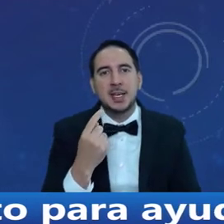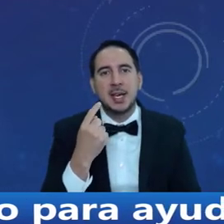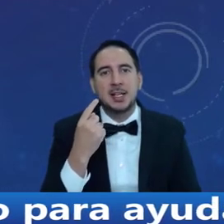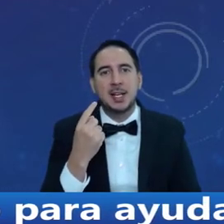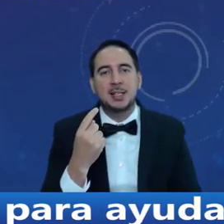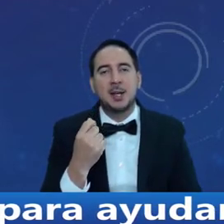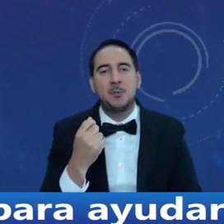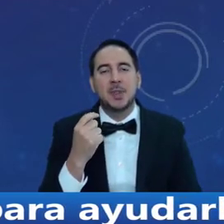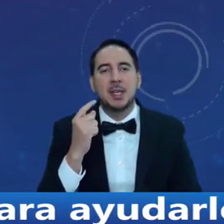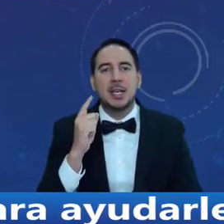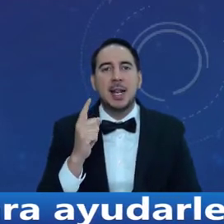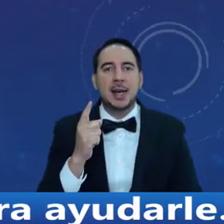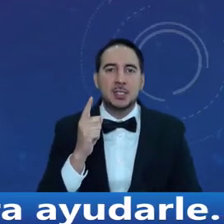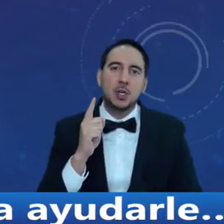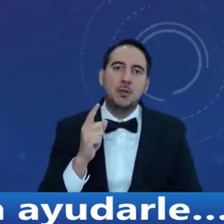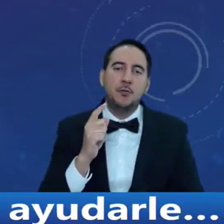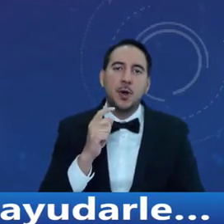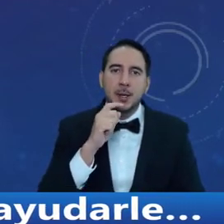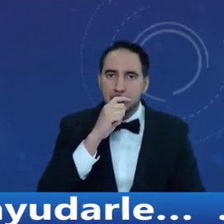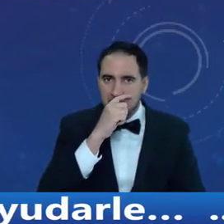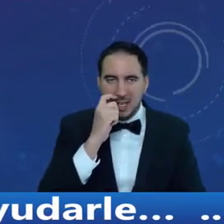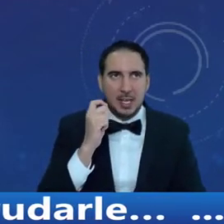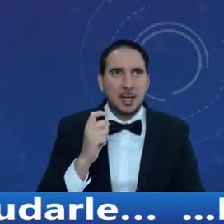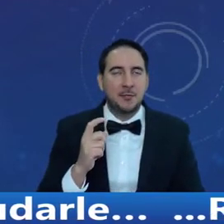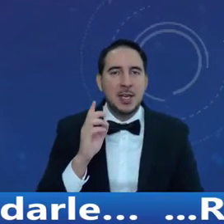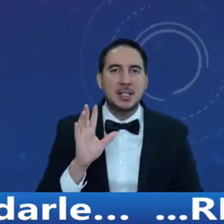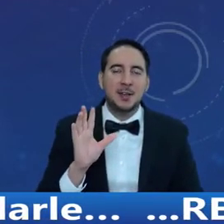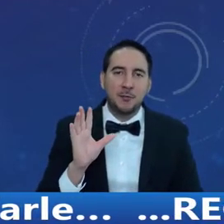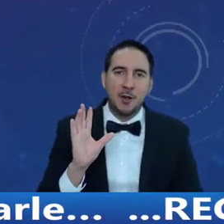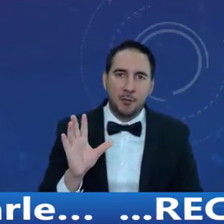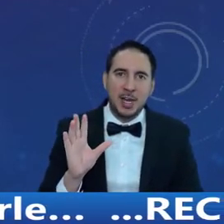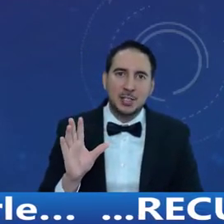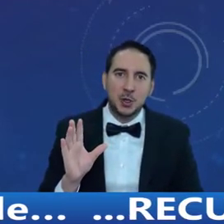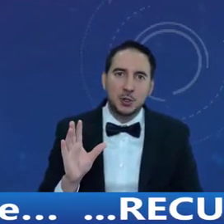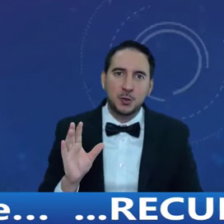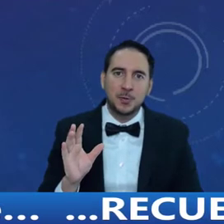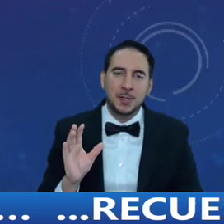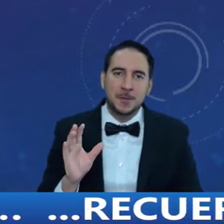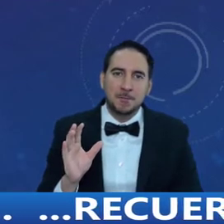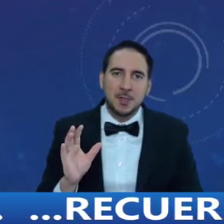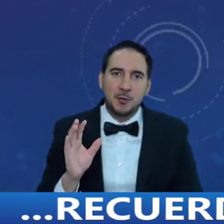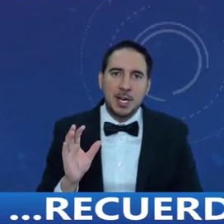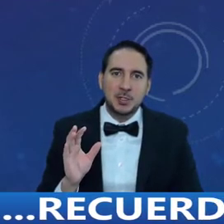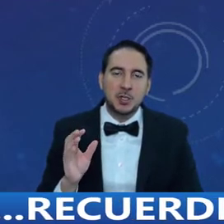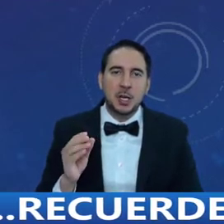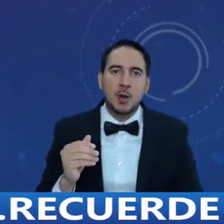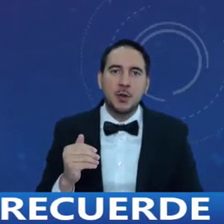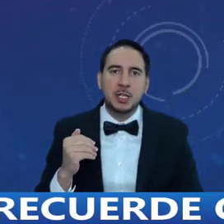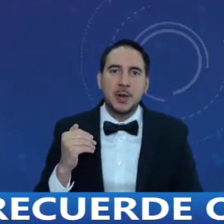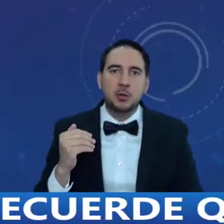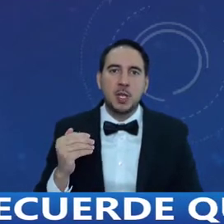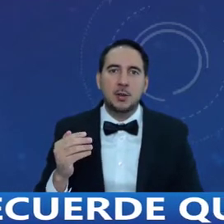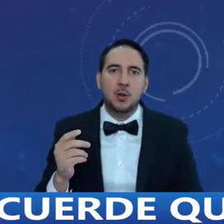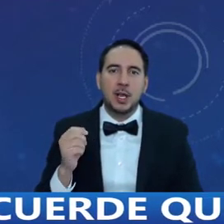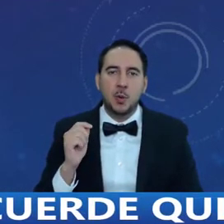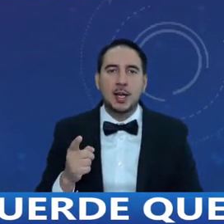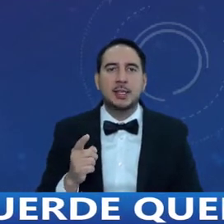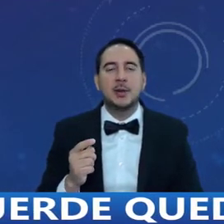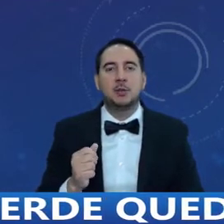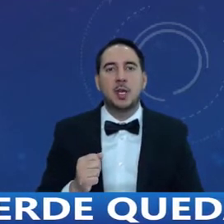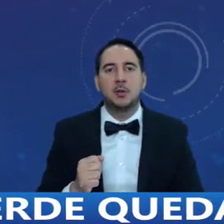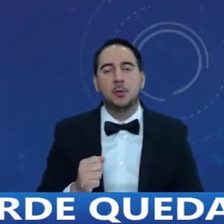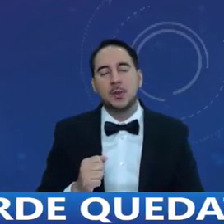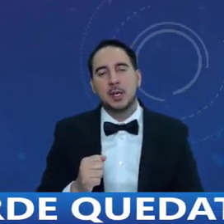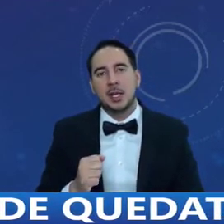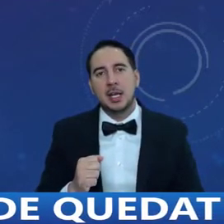No pasé el estado. Y la razón fue que, fíjate, fue gracioso. Fue gracioso que cuando yo estaba estudiando, en la escuela